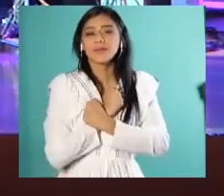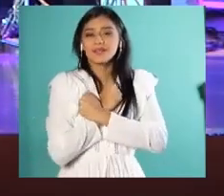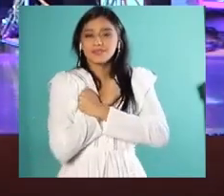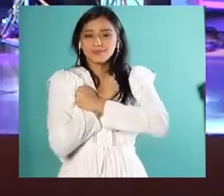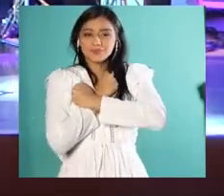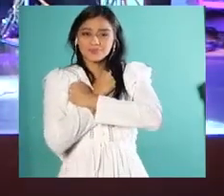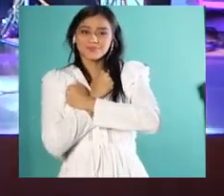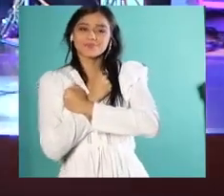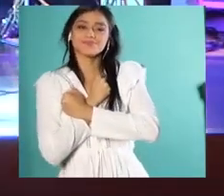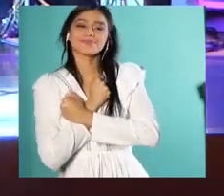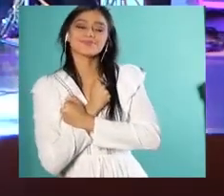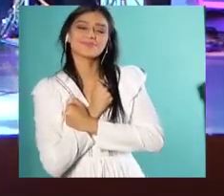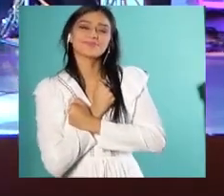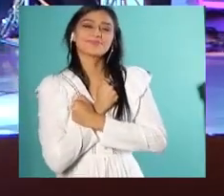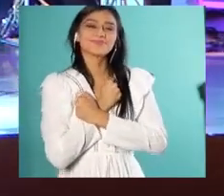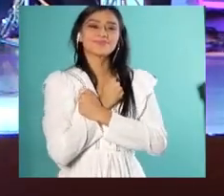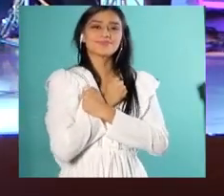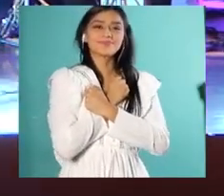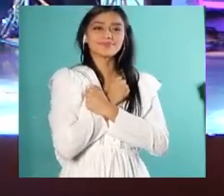amas.